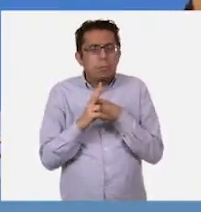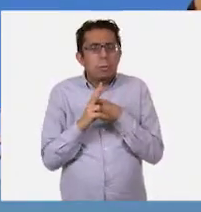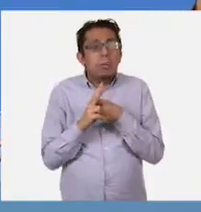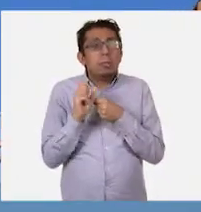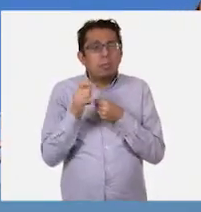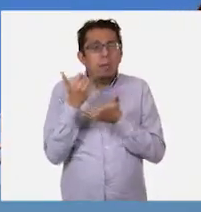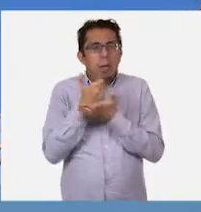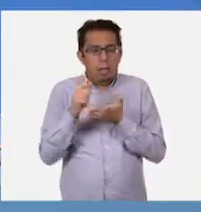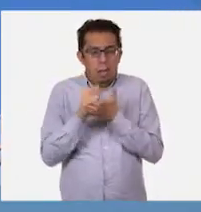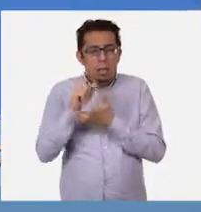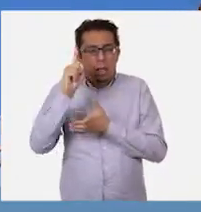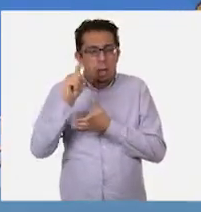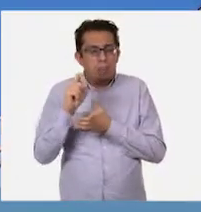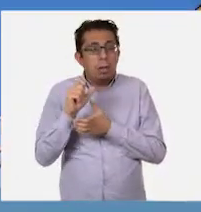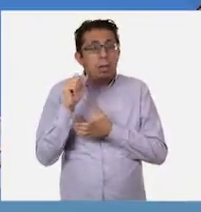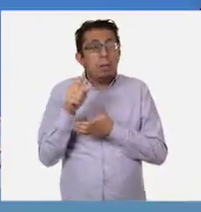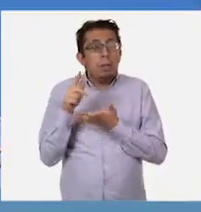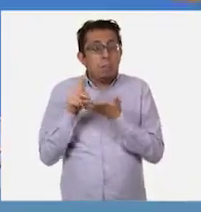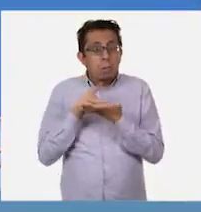una pluma,